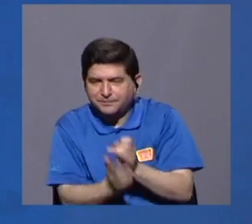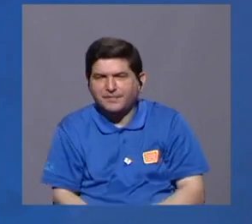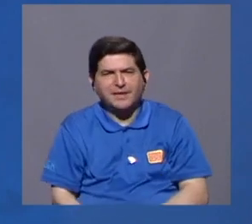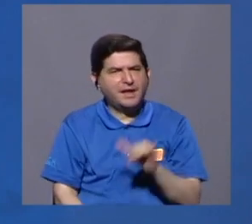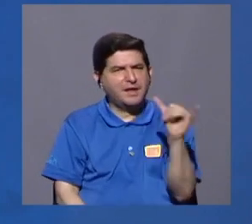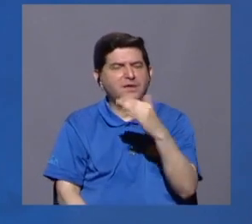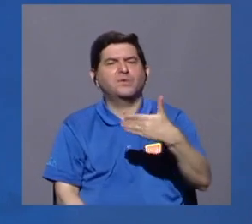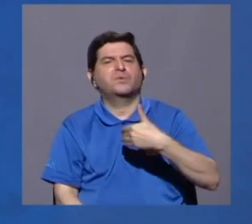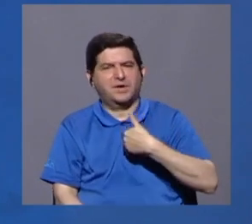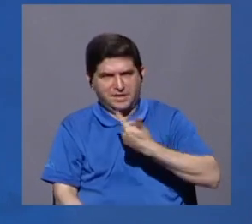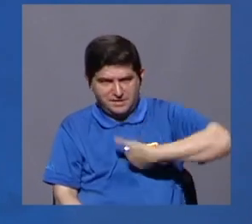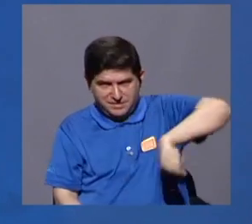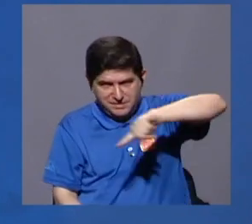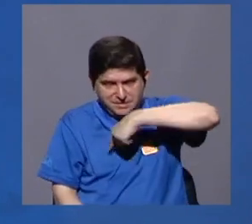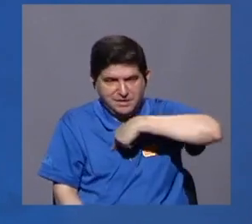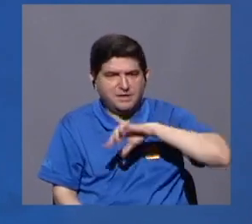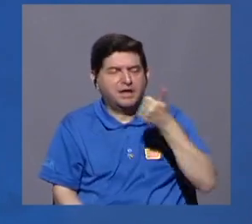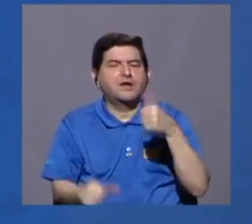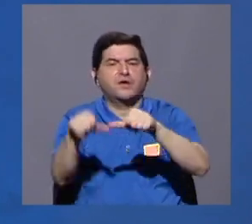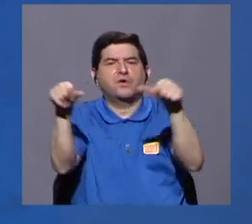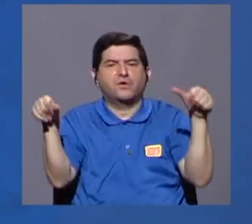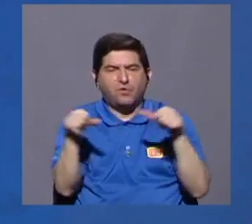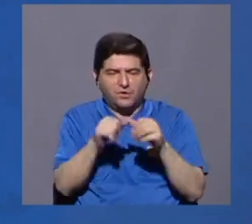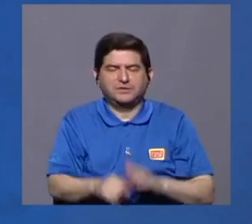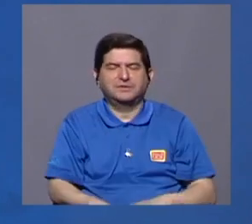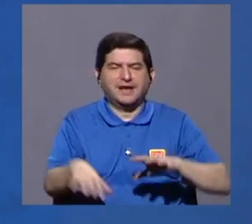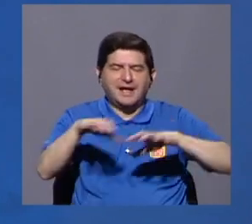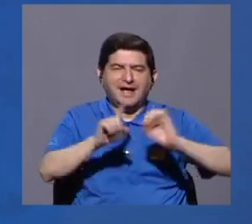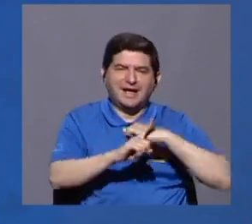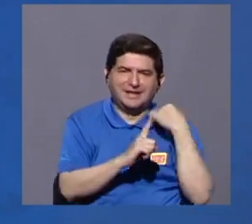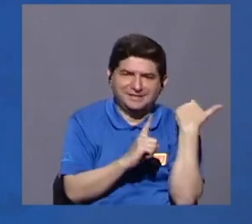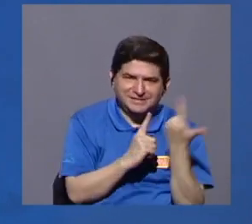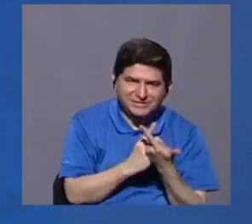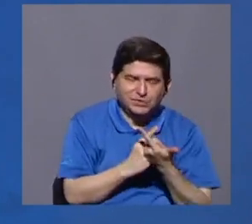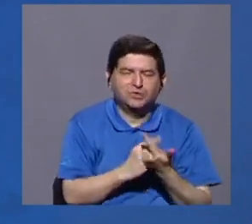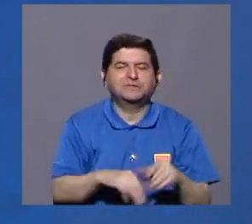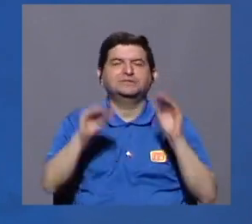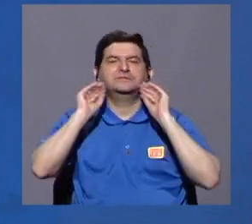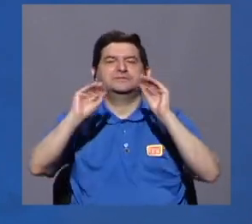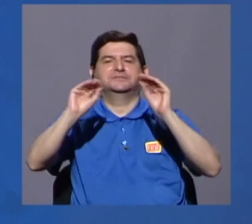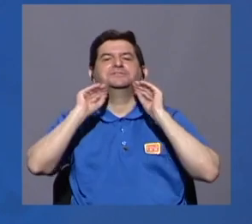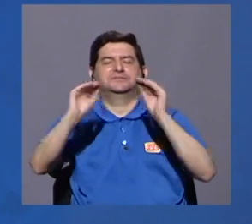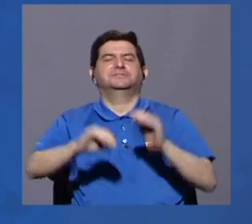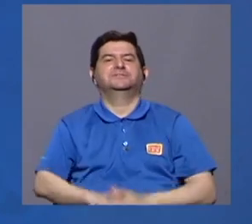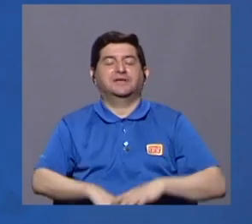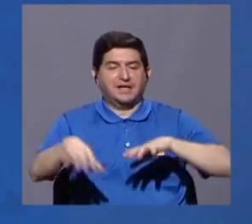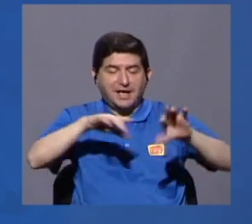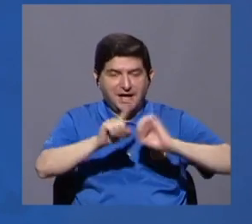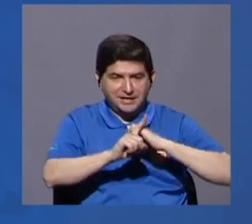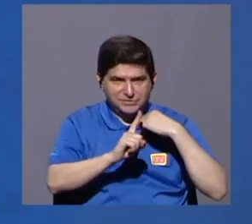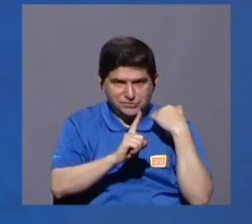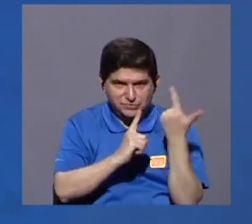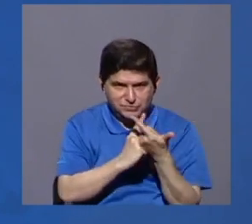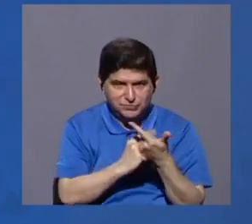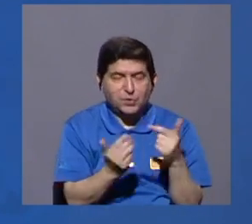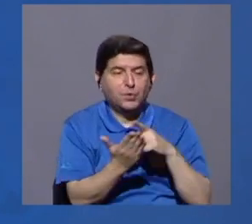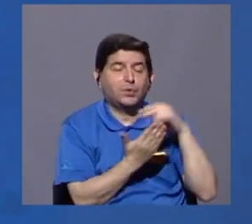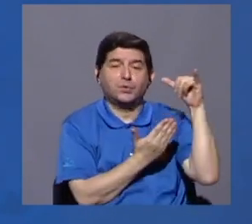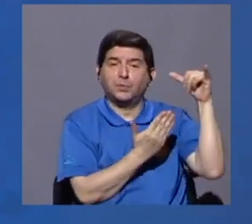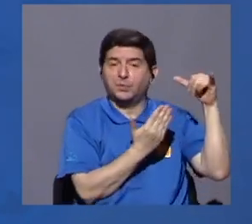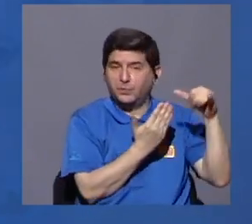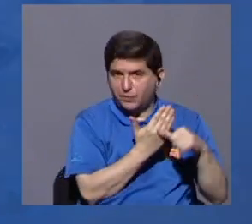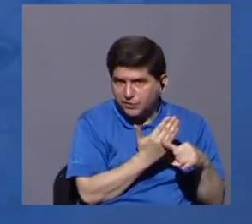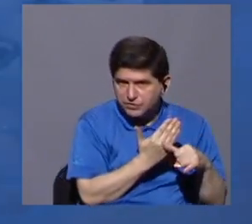que también tenemos pues en otras áreas como la acción social y la docencia acción social a través de nuestros proyectos